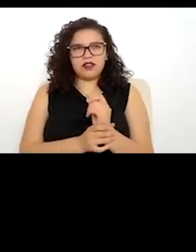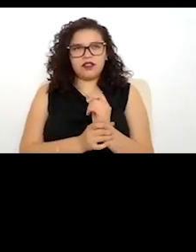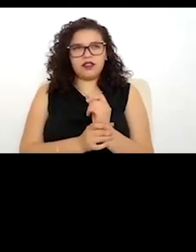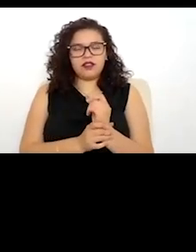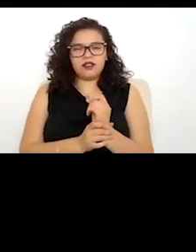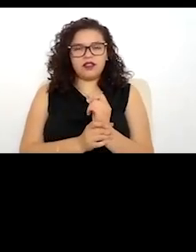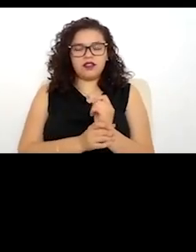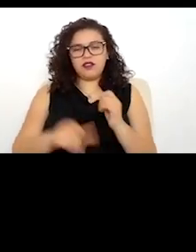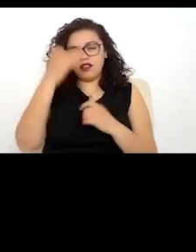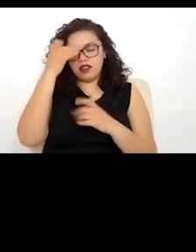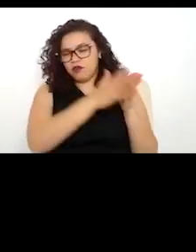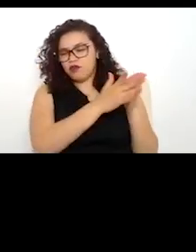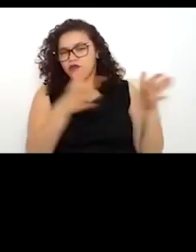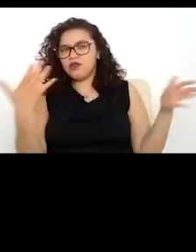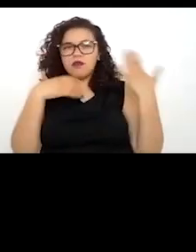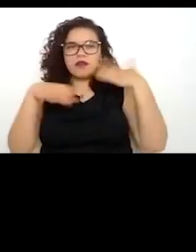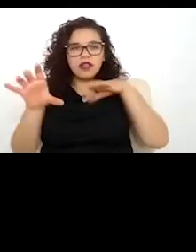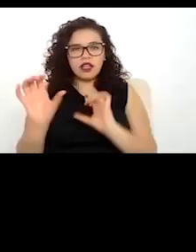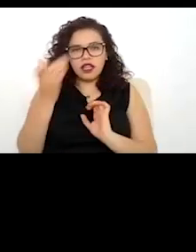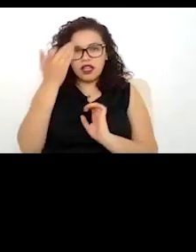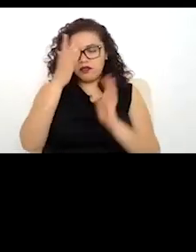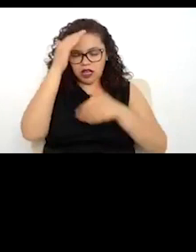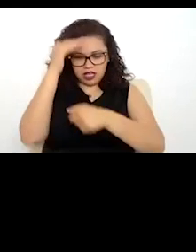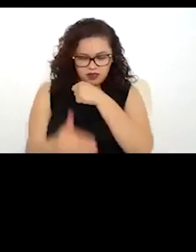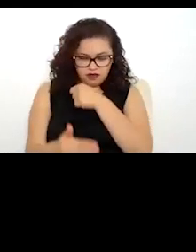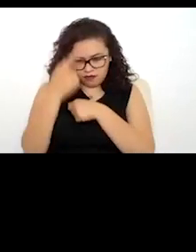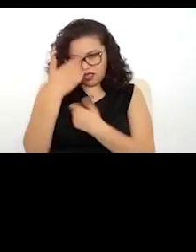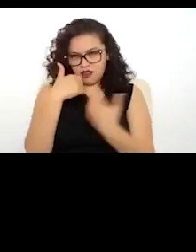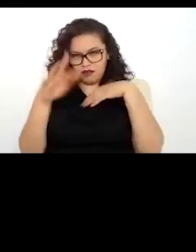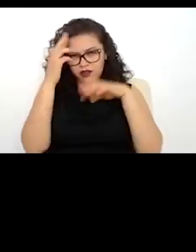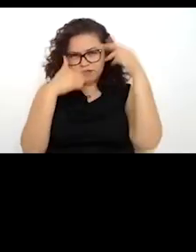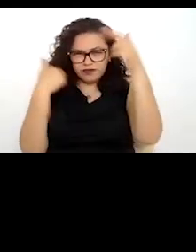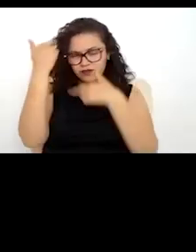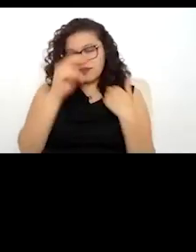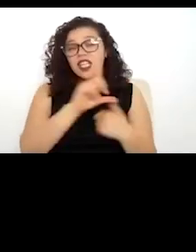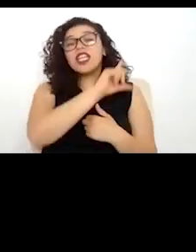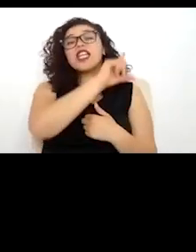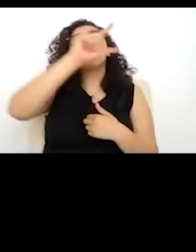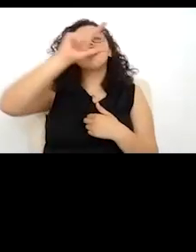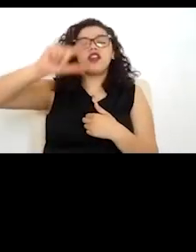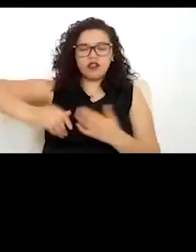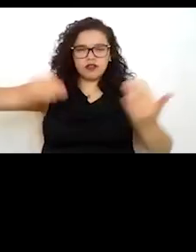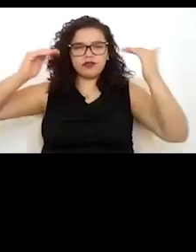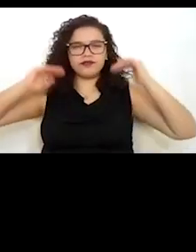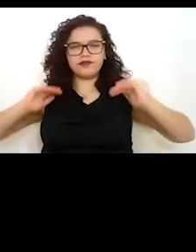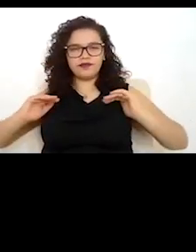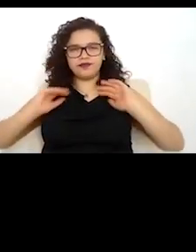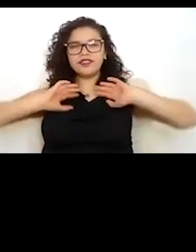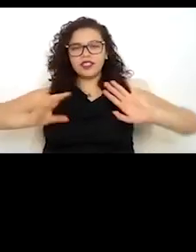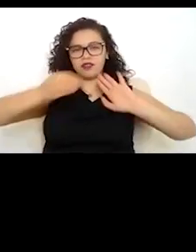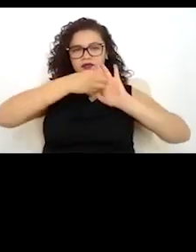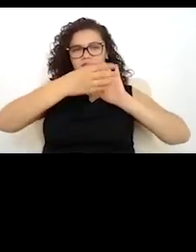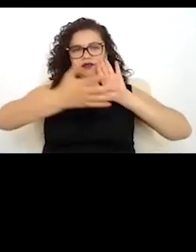periodo de comentarios, cierran el espacio de comentarios para analizarlos y posteriormente hacen la publicación de